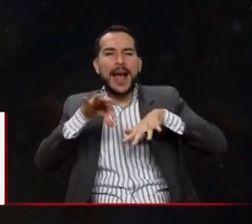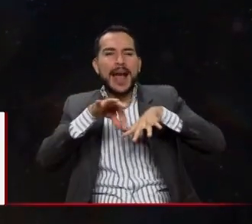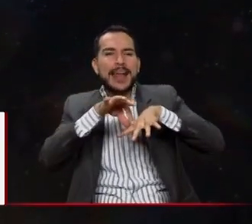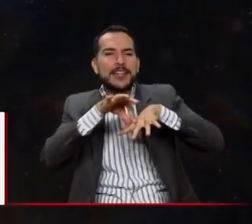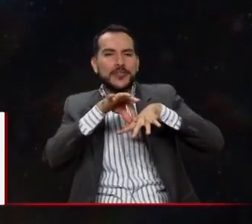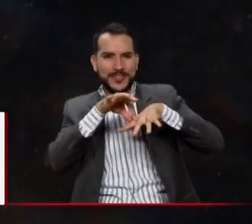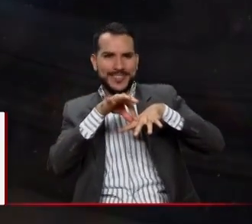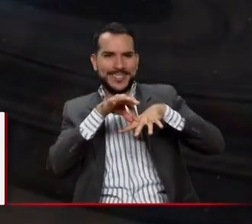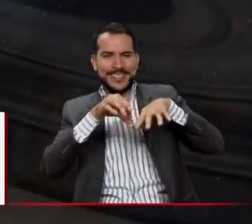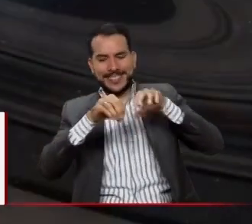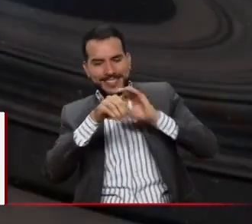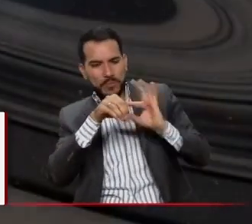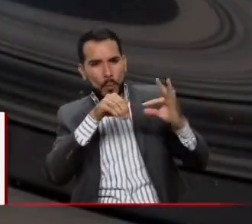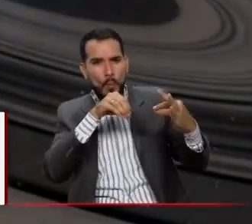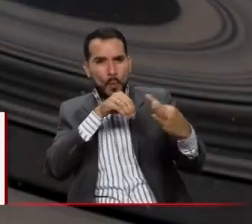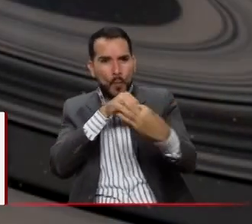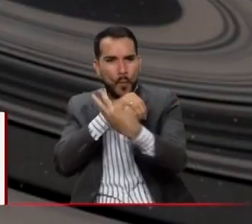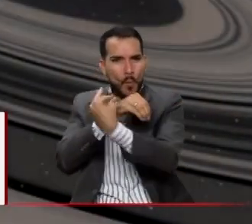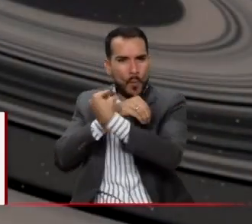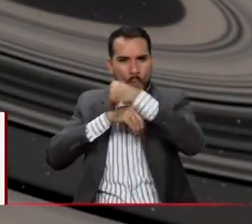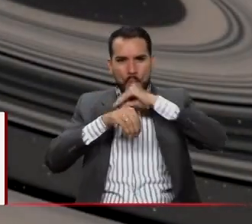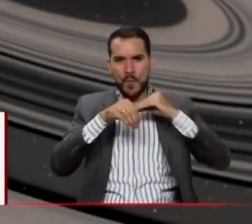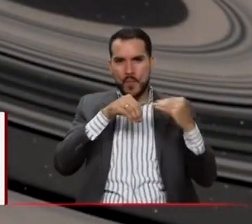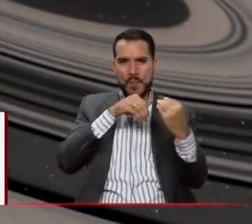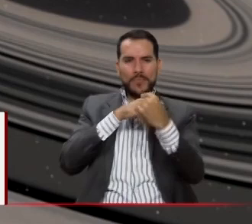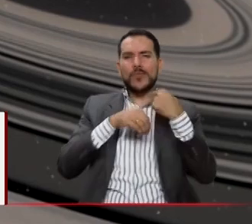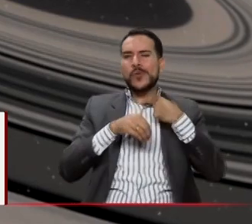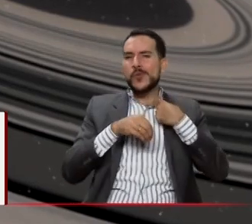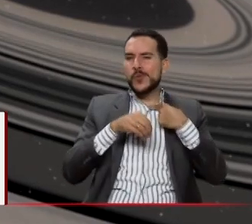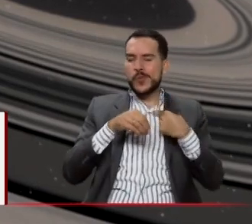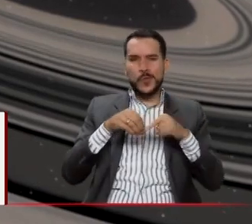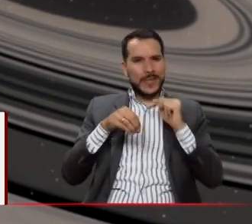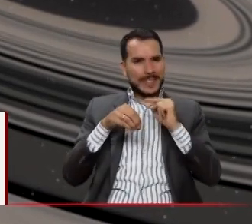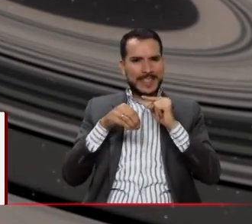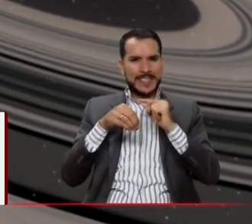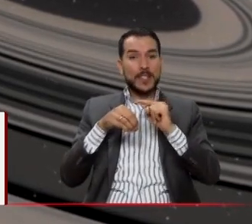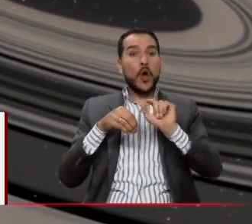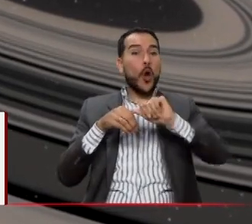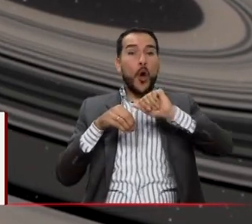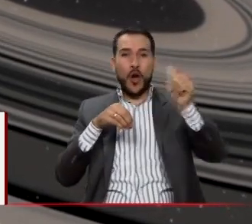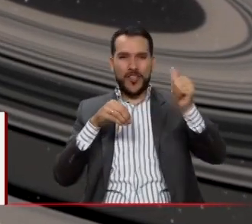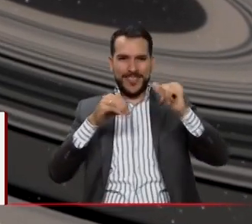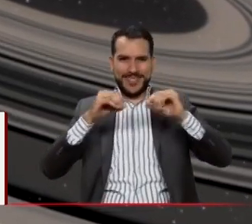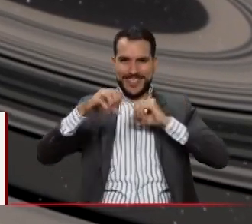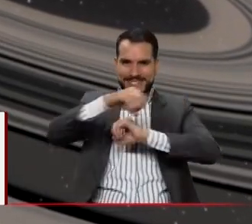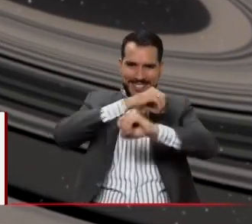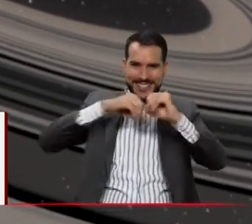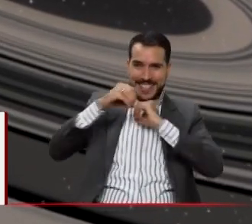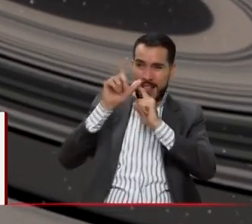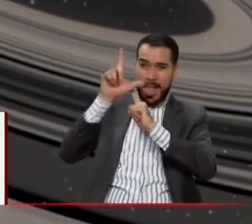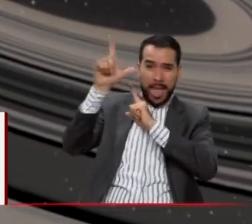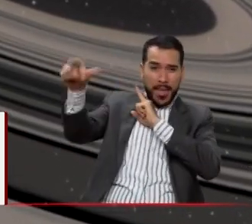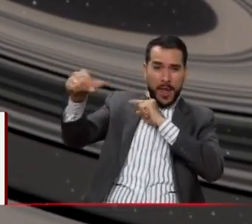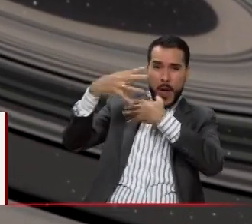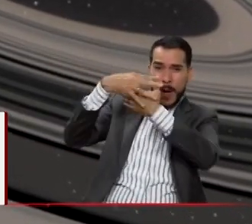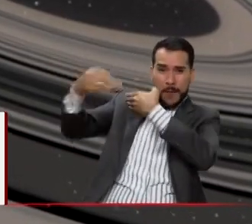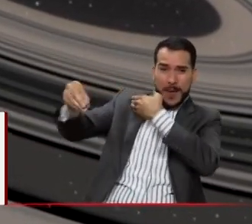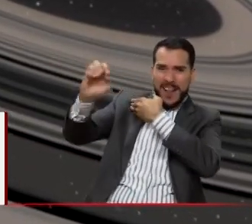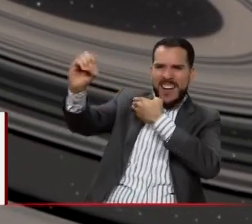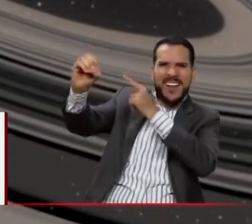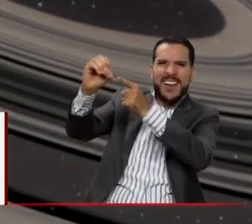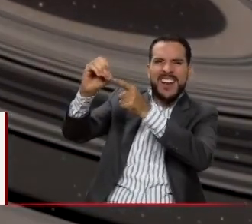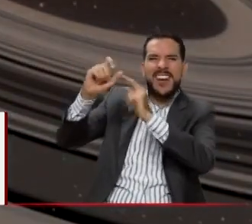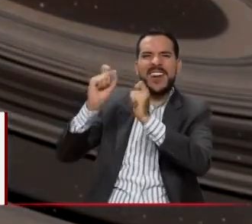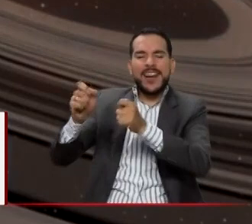con anillos y Eh mi exoplaneta favorito Es j17 B por igual que Saturno por la